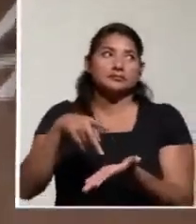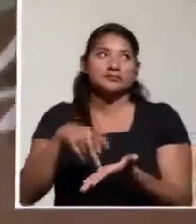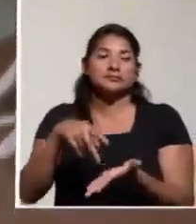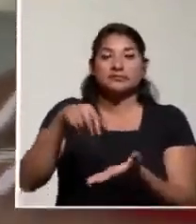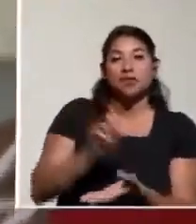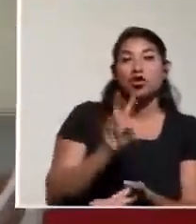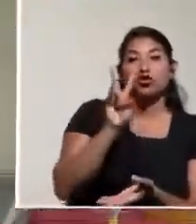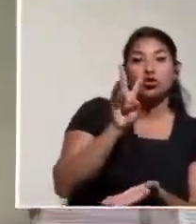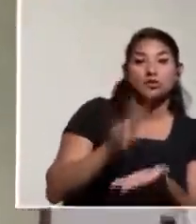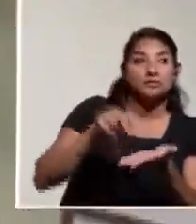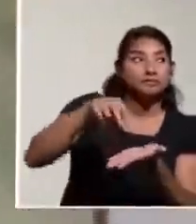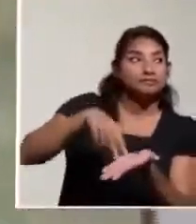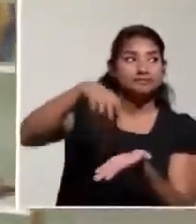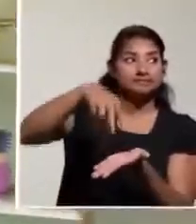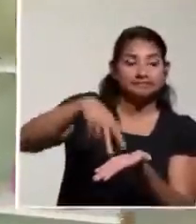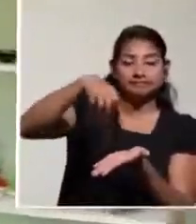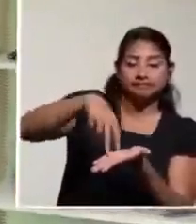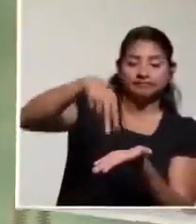¡Juntos!